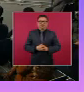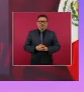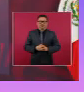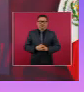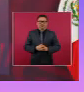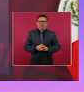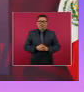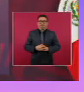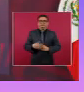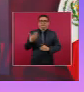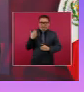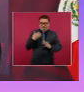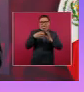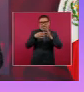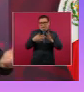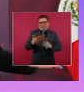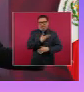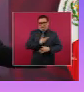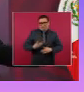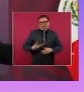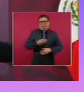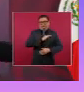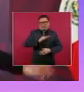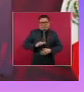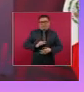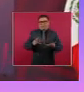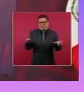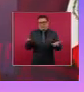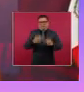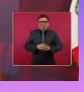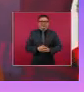ya hablé, presidentes municipales,